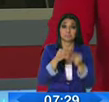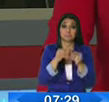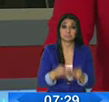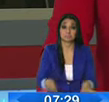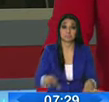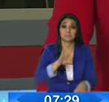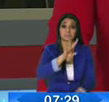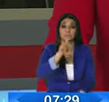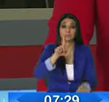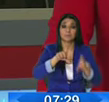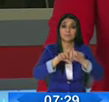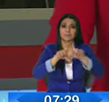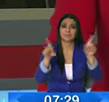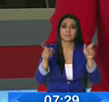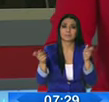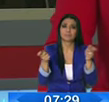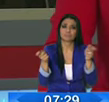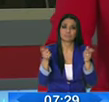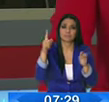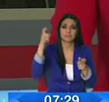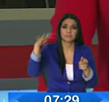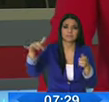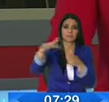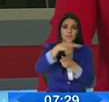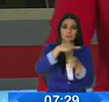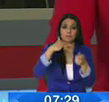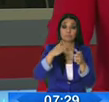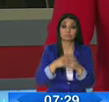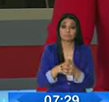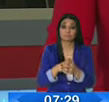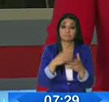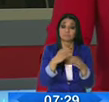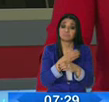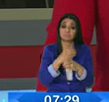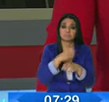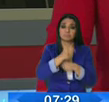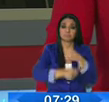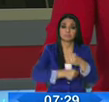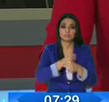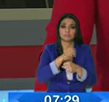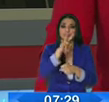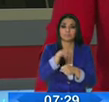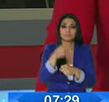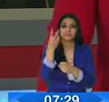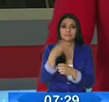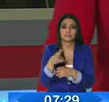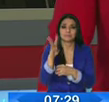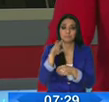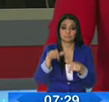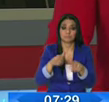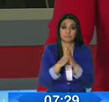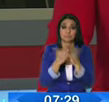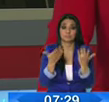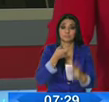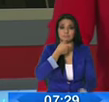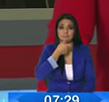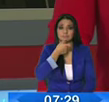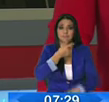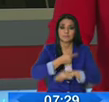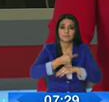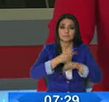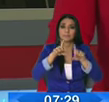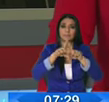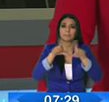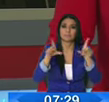21 empresas manejadas por el estado la cifra corresponde al año 2016 en una entrevista para el comercio el gerente de la empresa